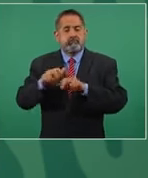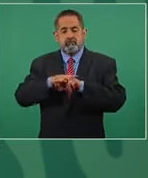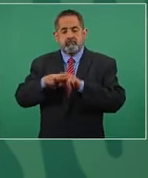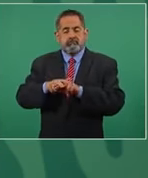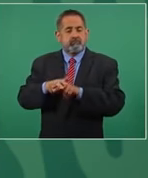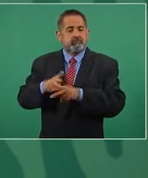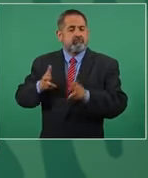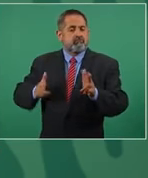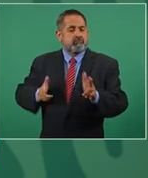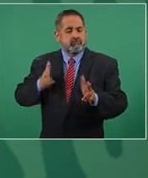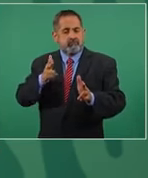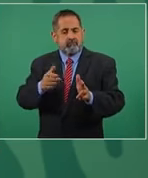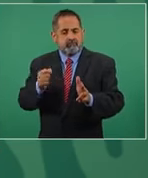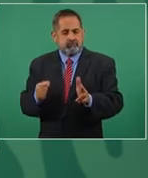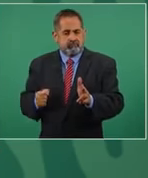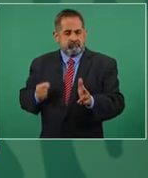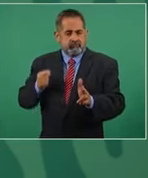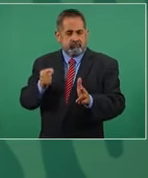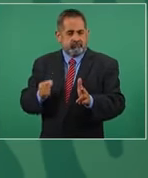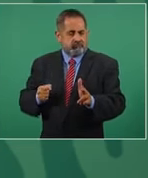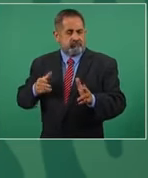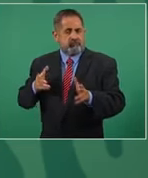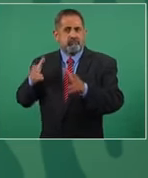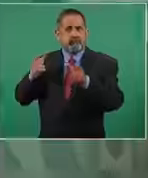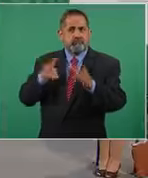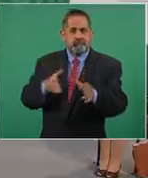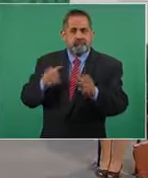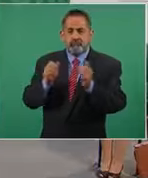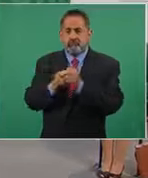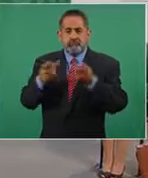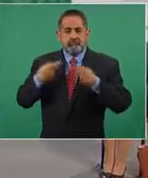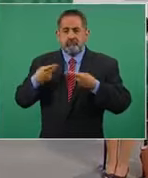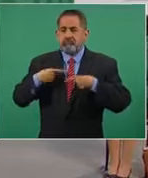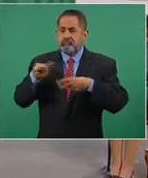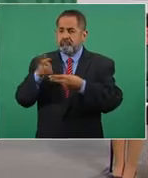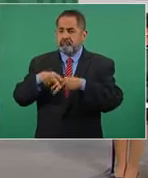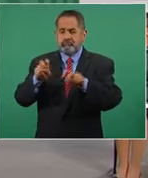Esto para los jóvenes, habían trenes de pasajeros.